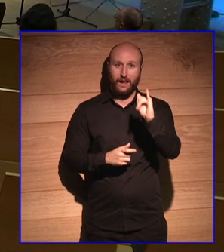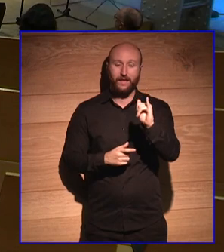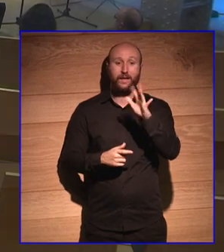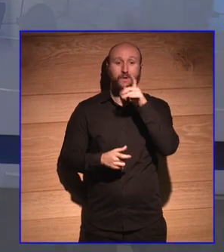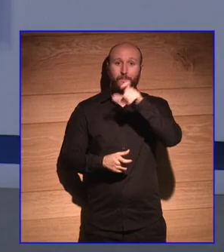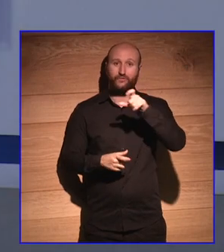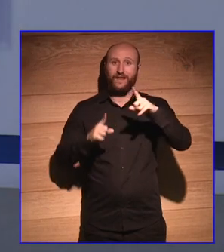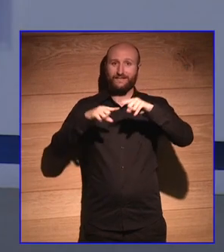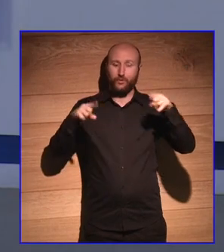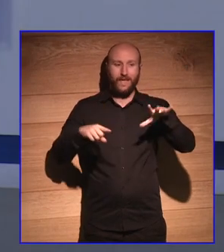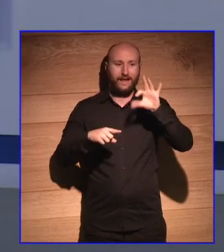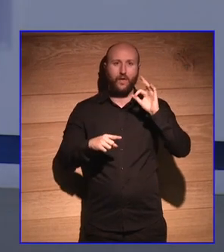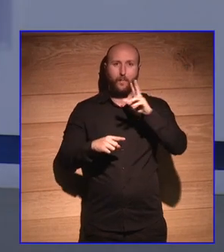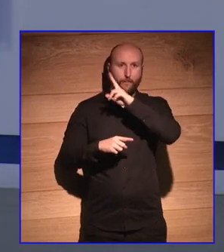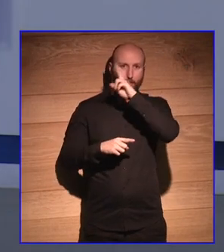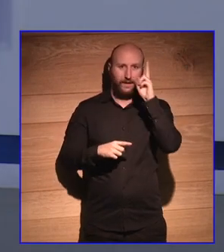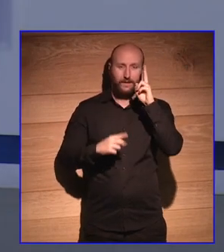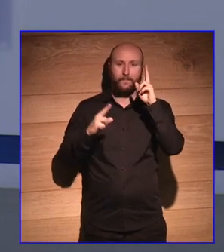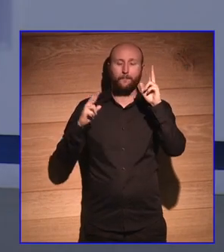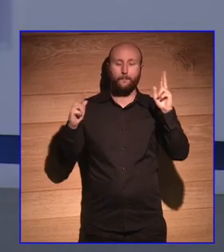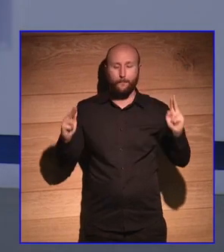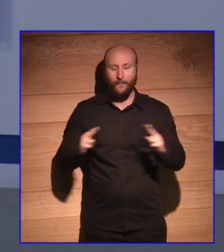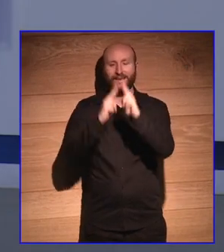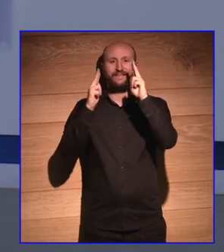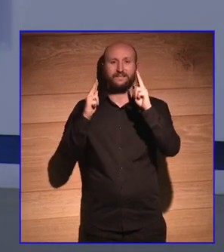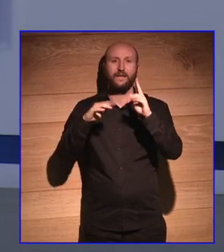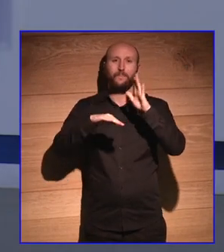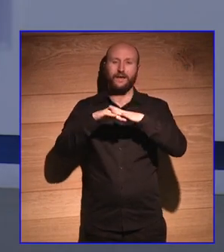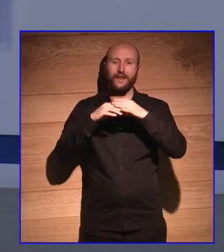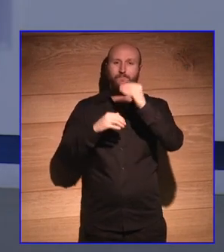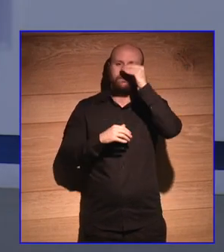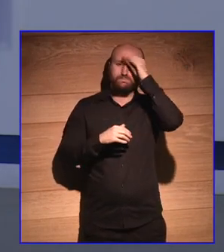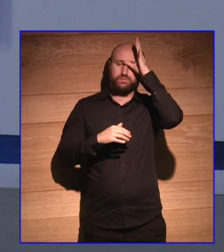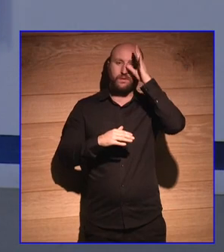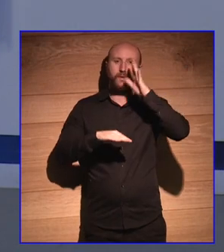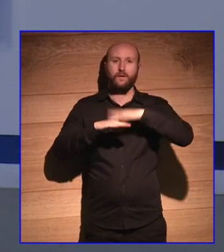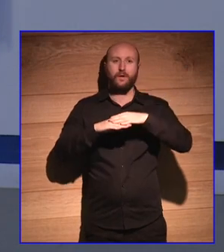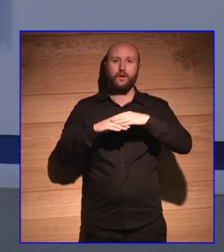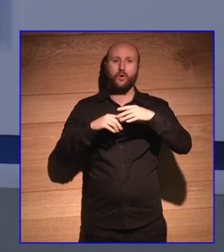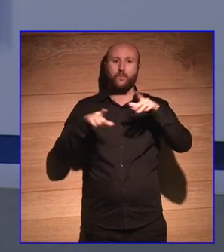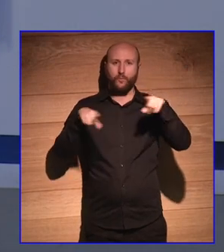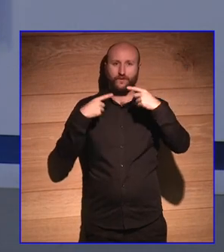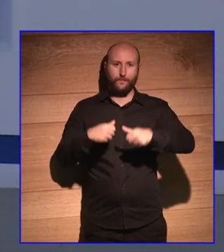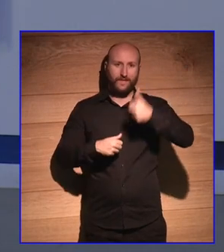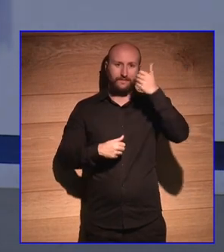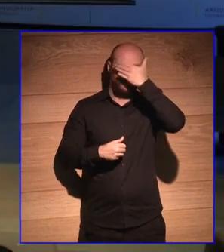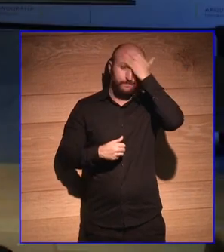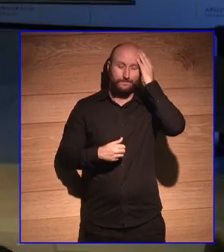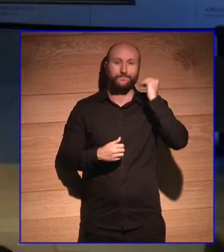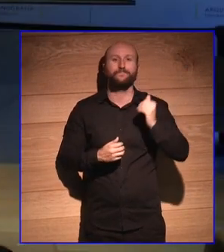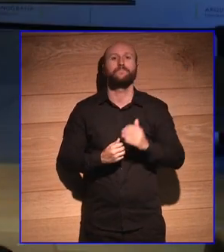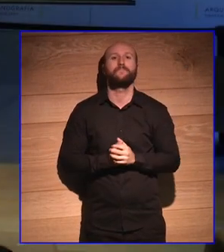segoviana eligió parís y la école normale de musique para ampliar sus conocimientos musicales en esta institución